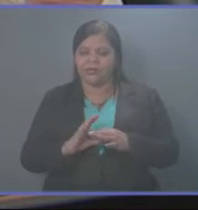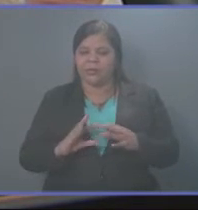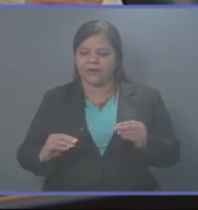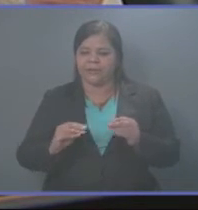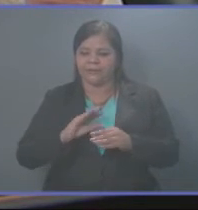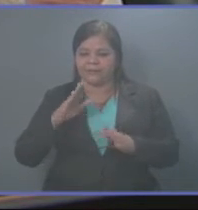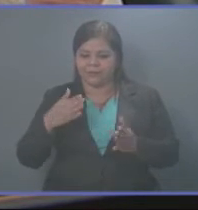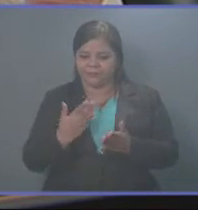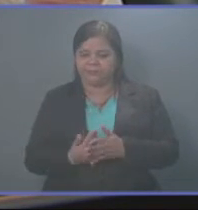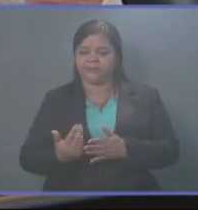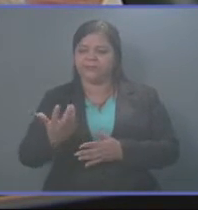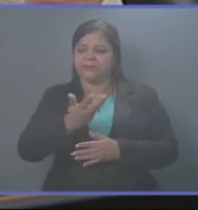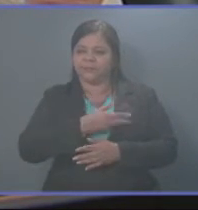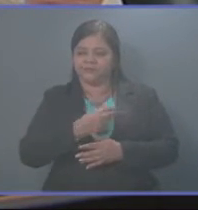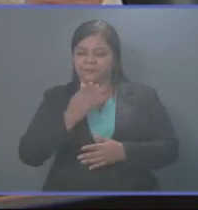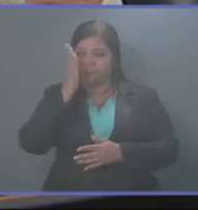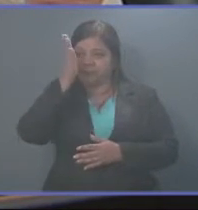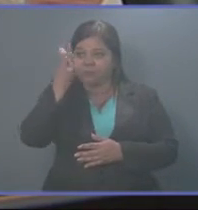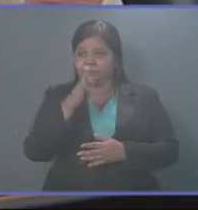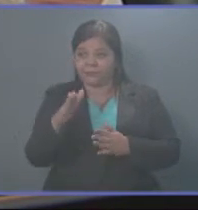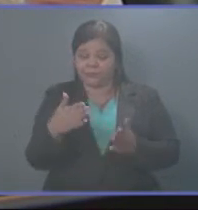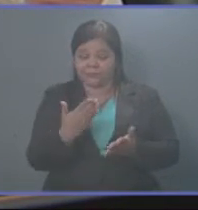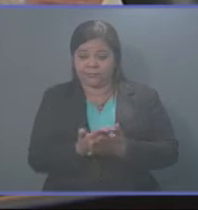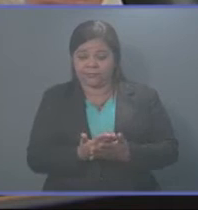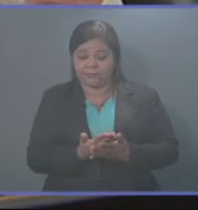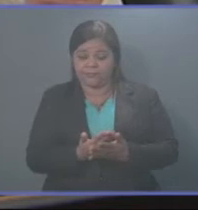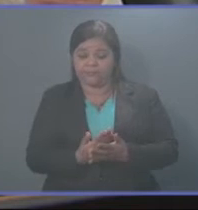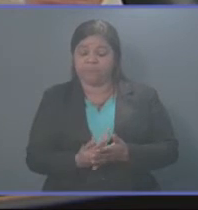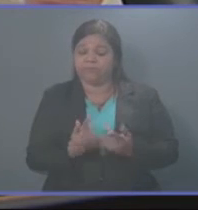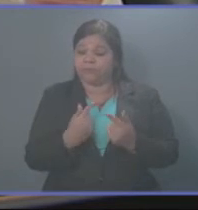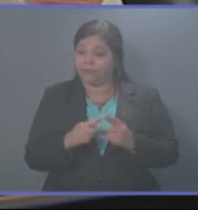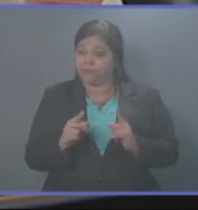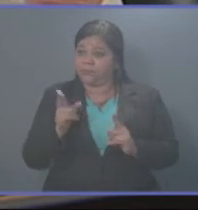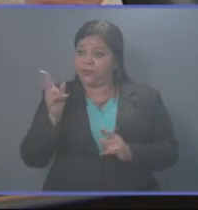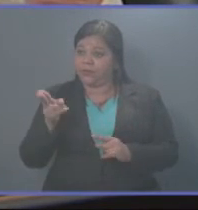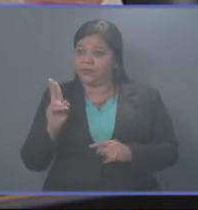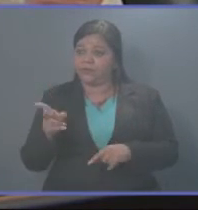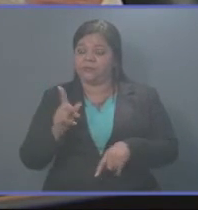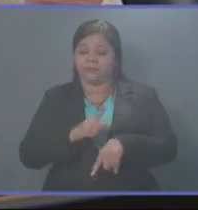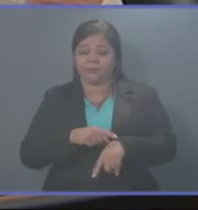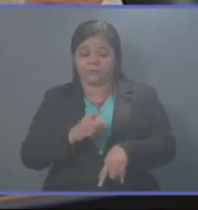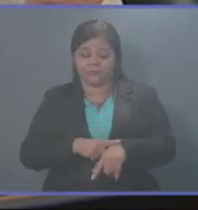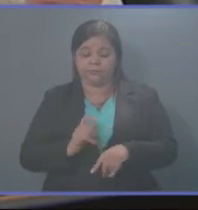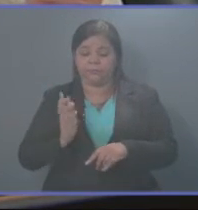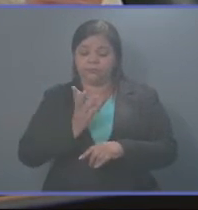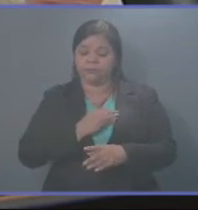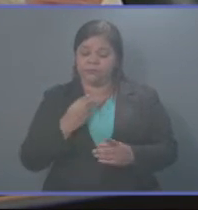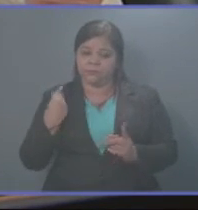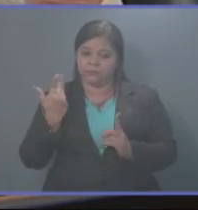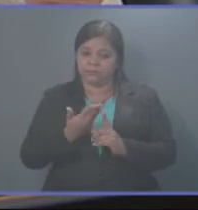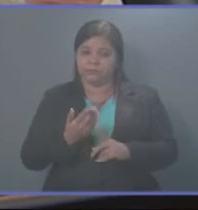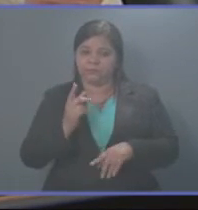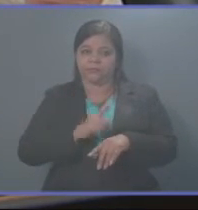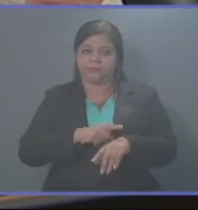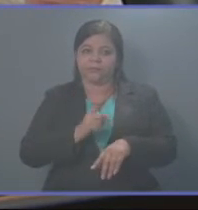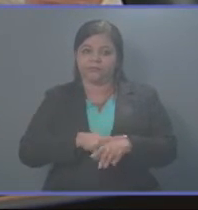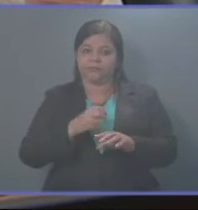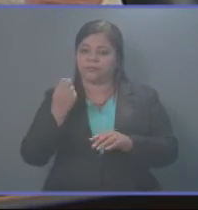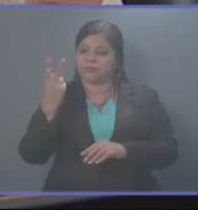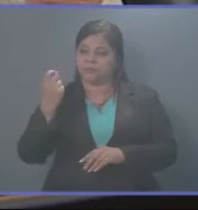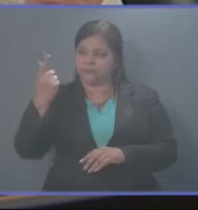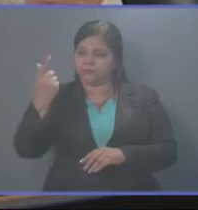se construyan en el futuro, pero al mismo tiempo se le está otorgando un plazo de 12